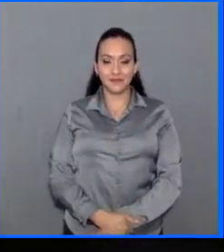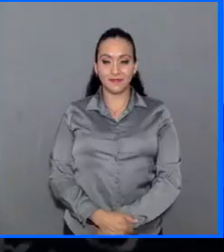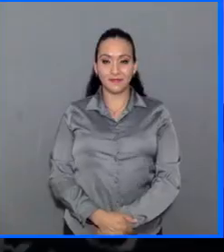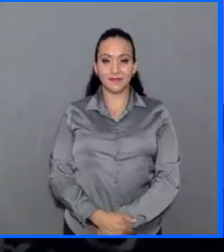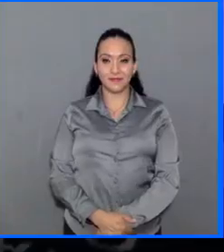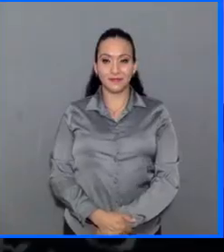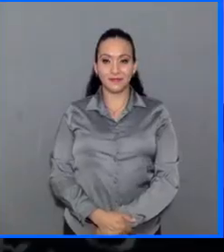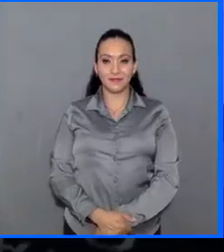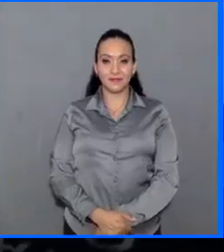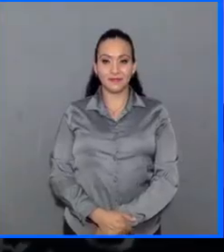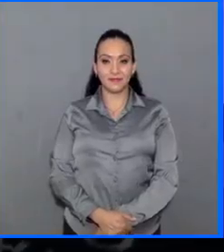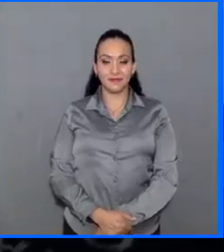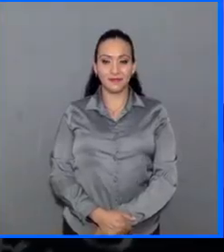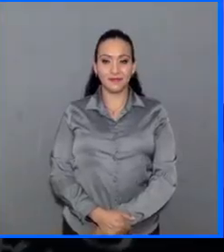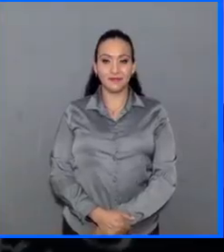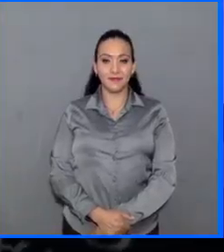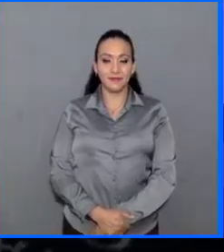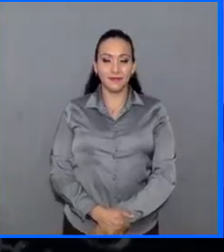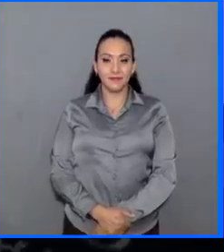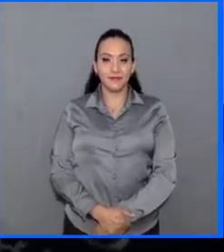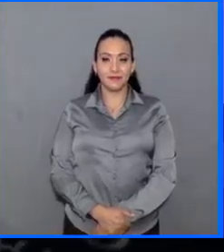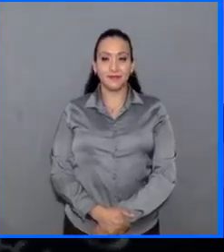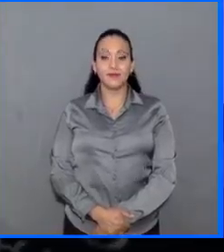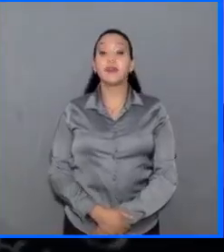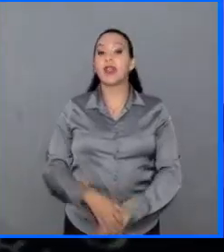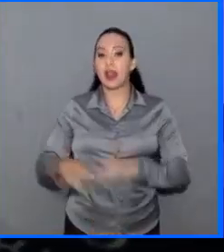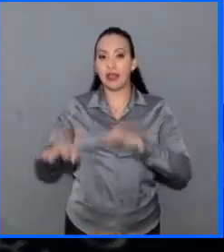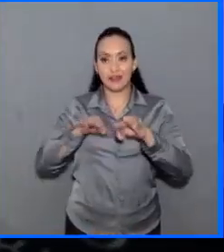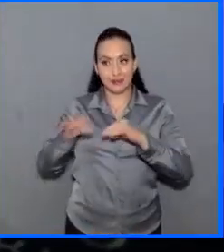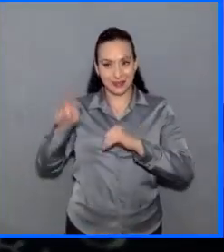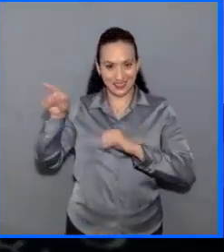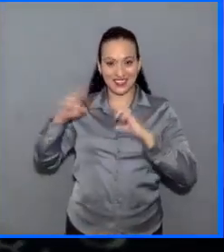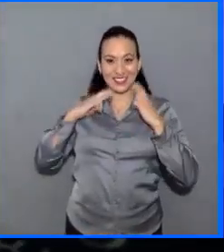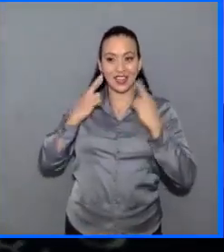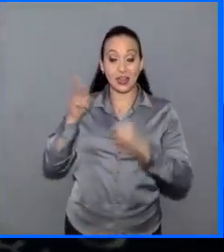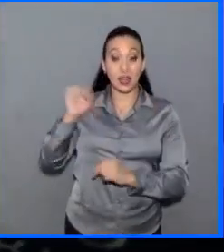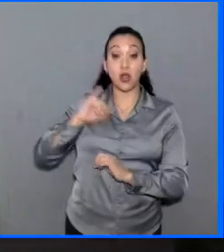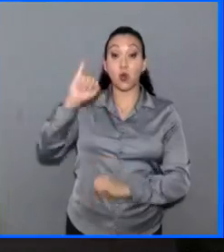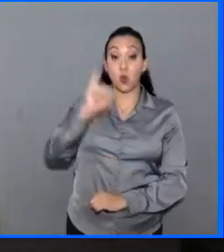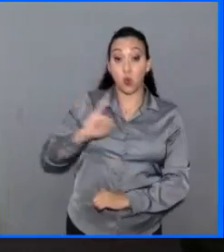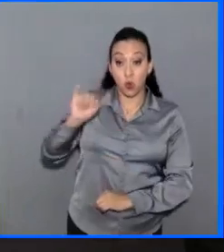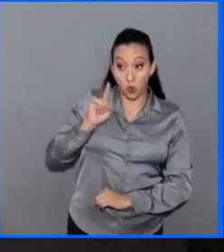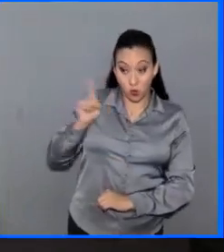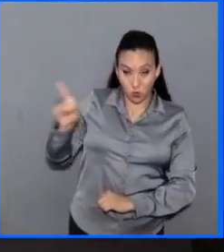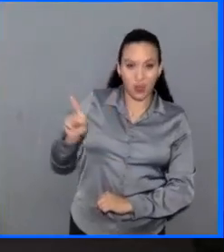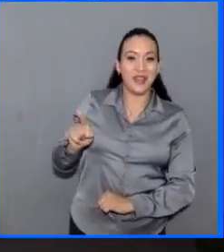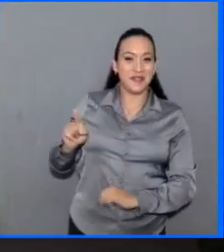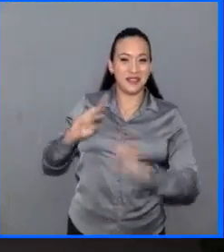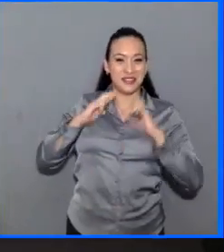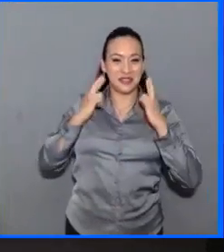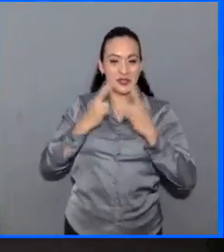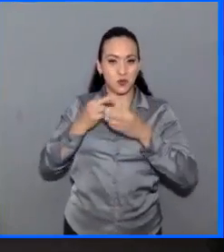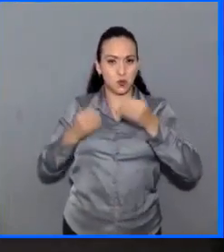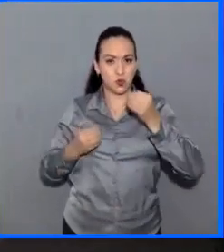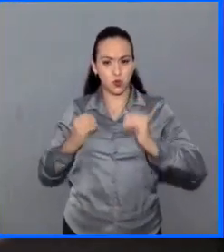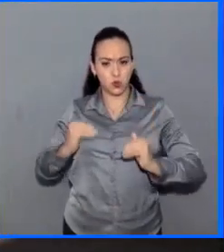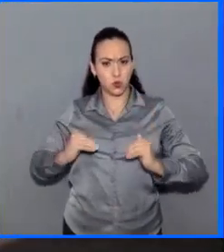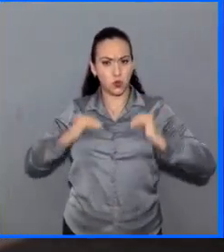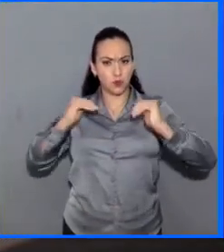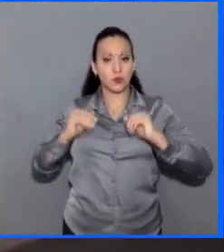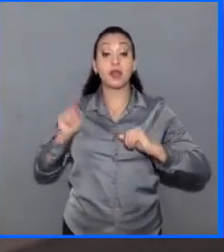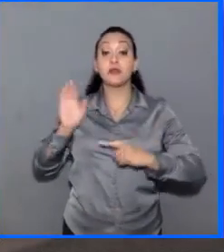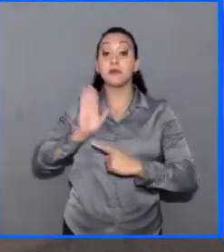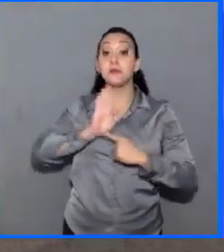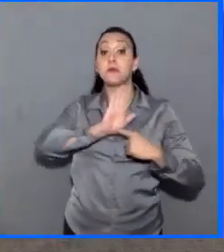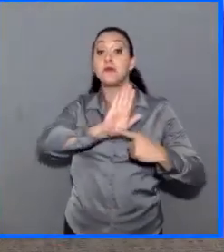González. Durante los trabajos de este jueves de la 22ª Cumbre Judicial Iberoamericana se presentaron diversos